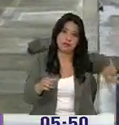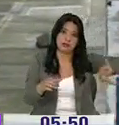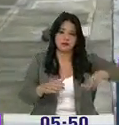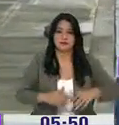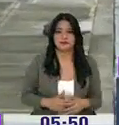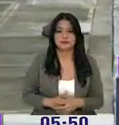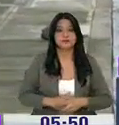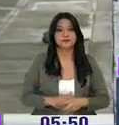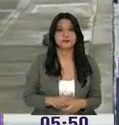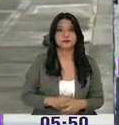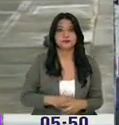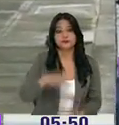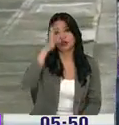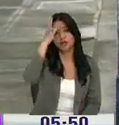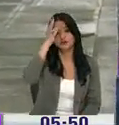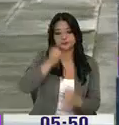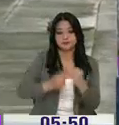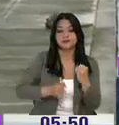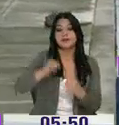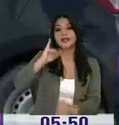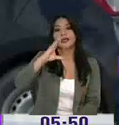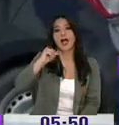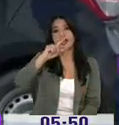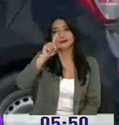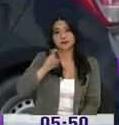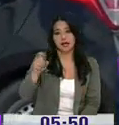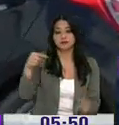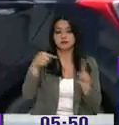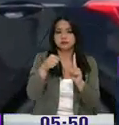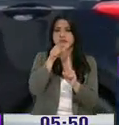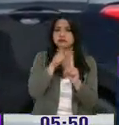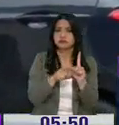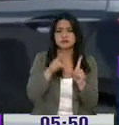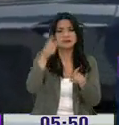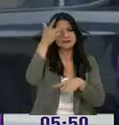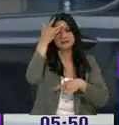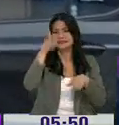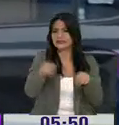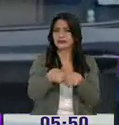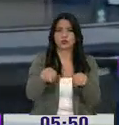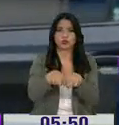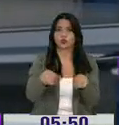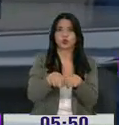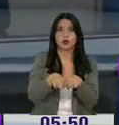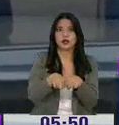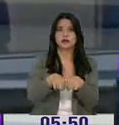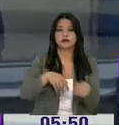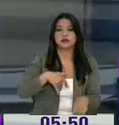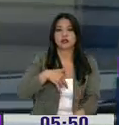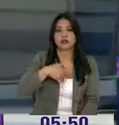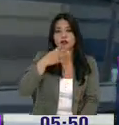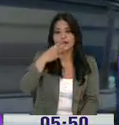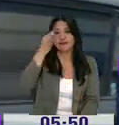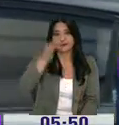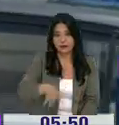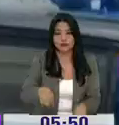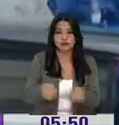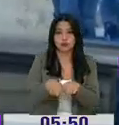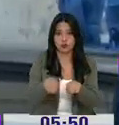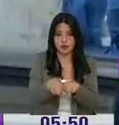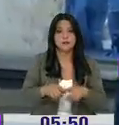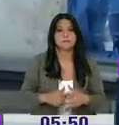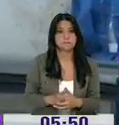Al Hospital Martín y Casa fue ingresado un paciente con síntomas similares a los que reporta esta enfermedad. Posteriormente